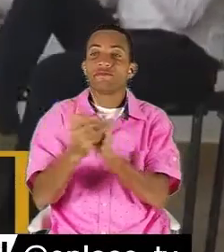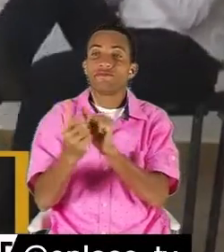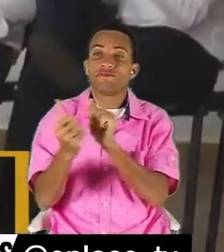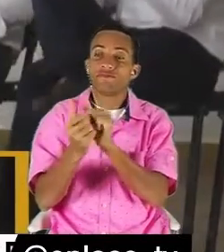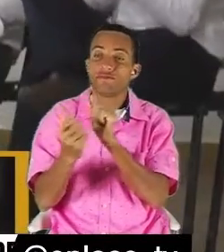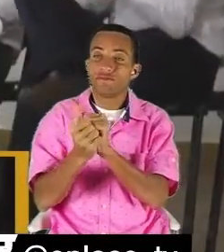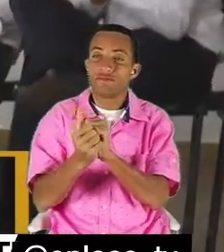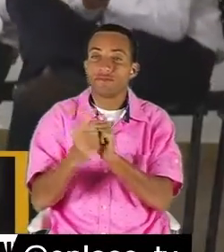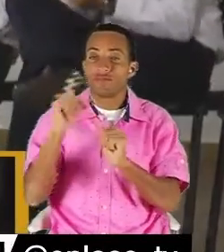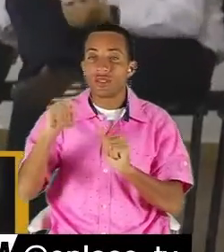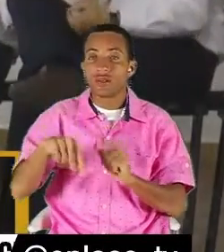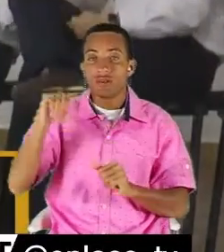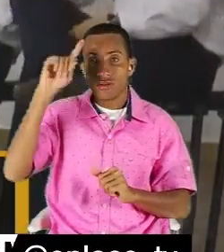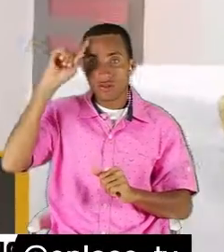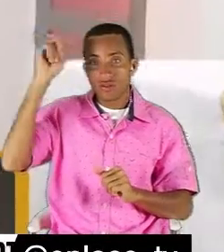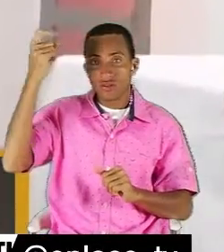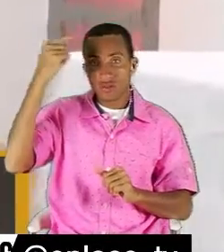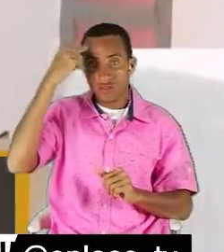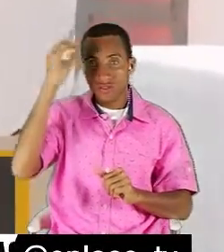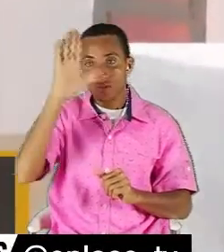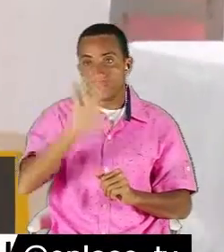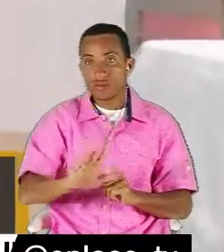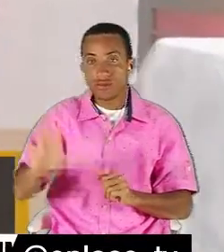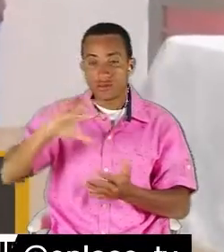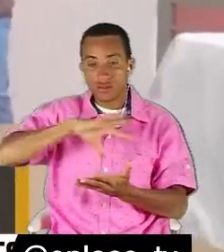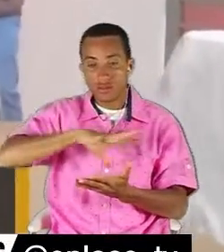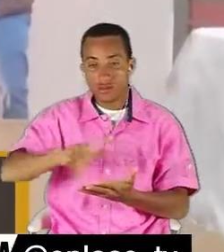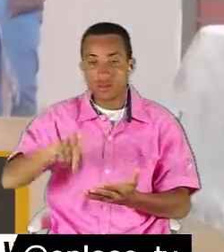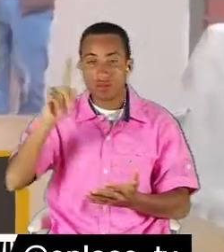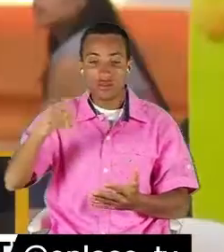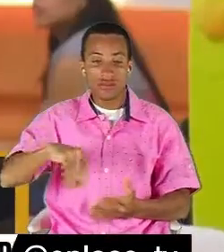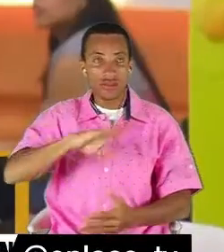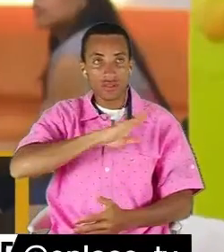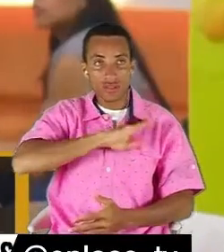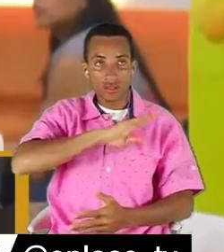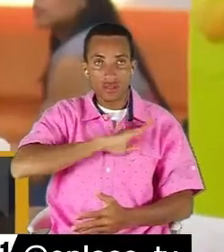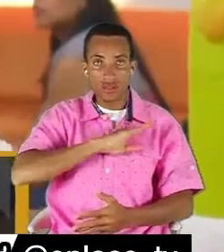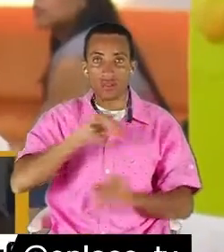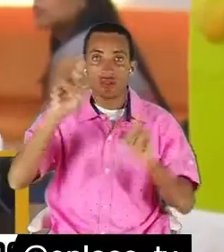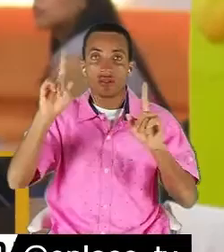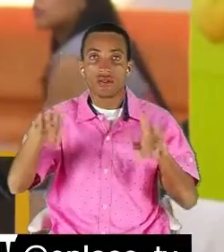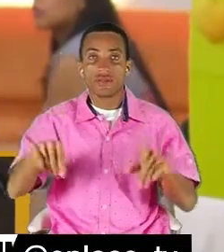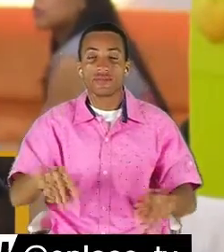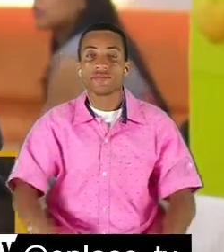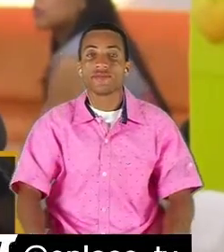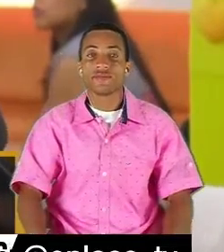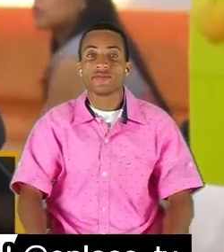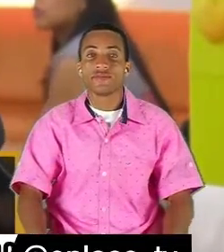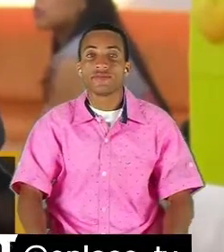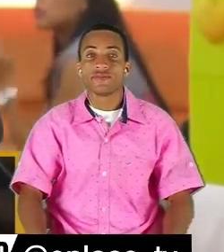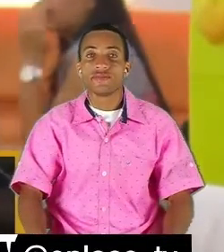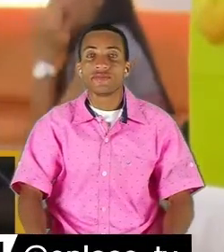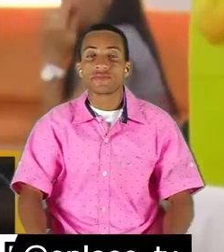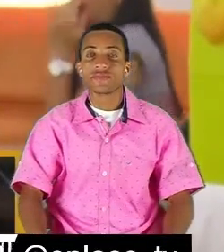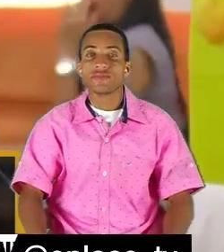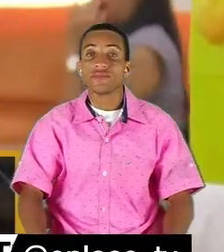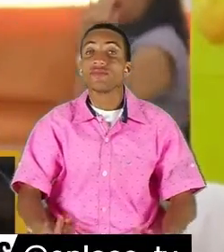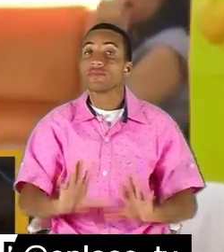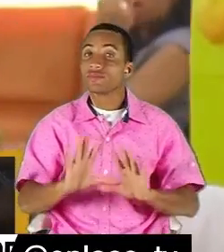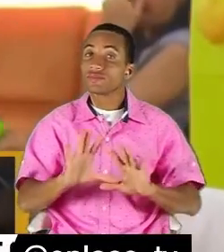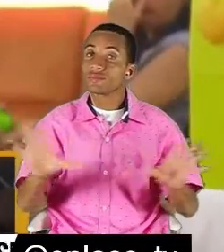unidad tanto de la Gobernación de Santander como también de la Alcaldía de Barranca Bermeja. Por su puesto, este